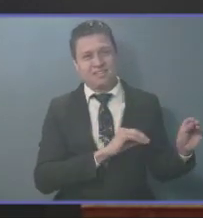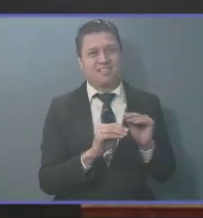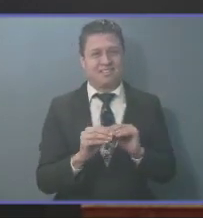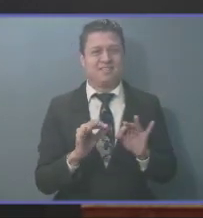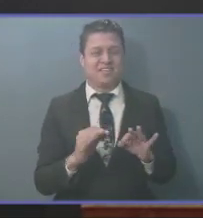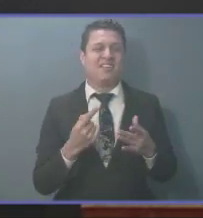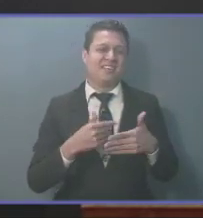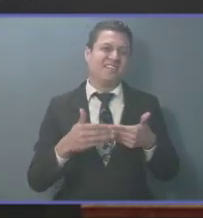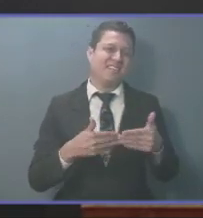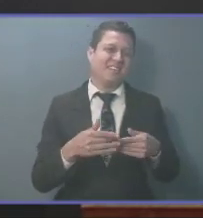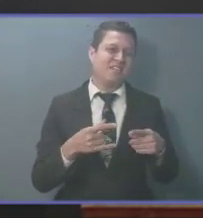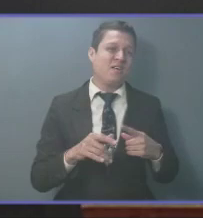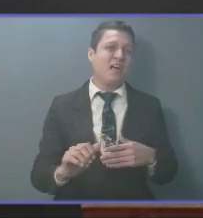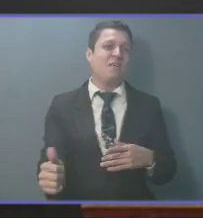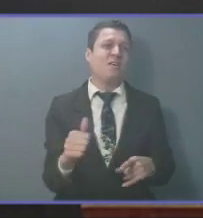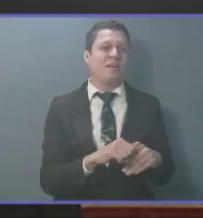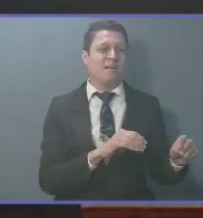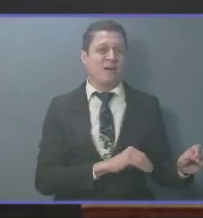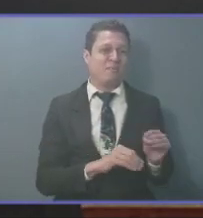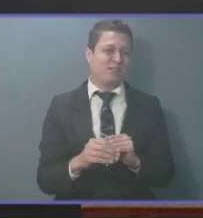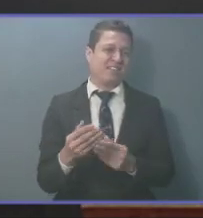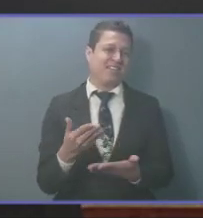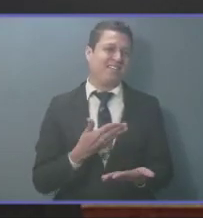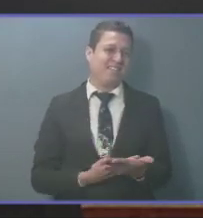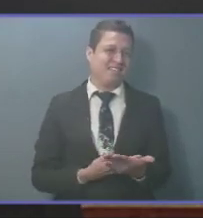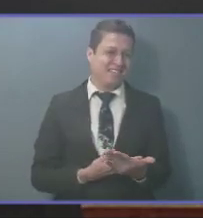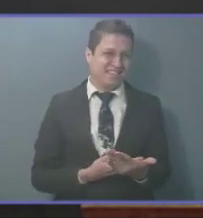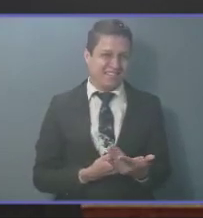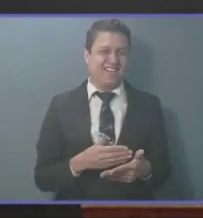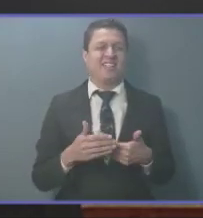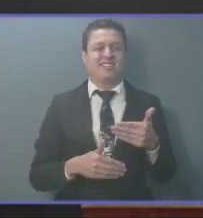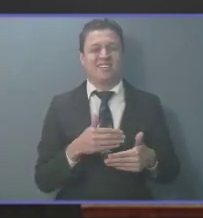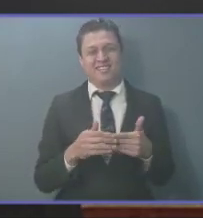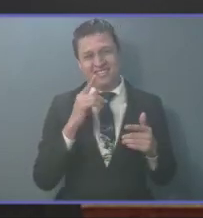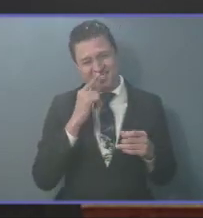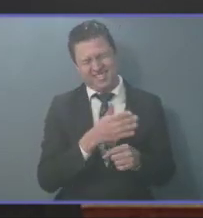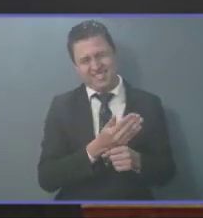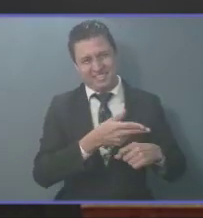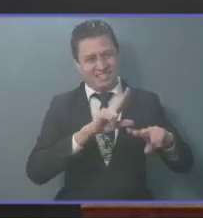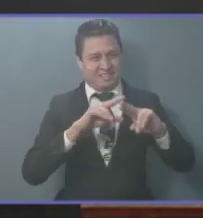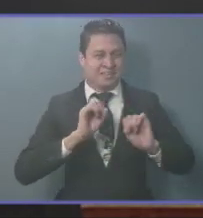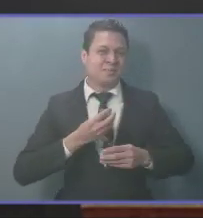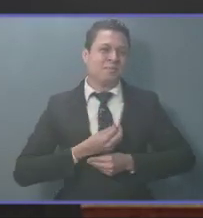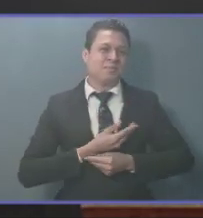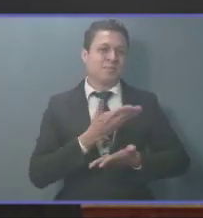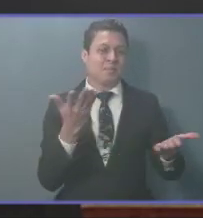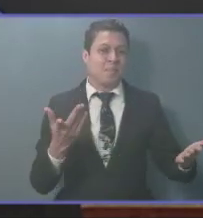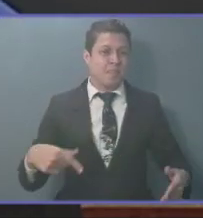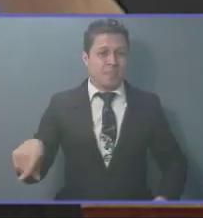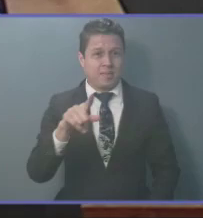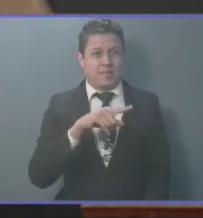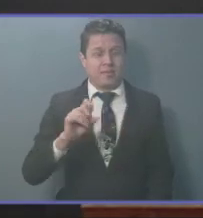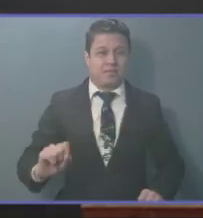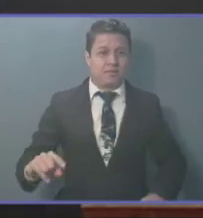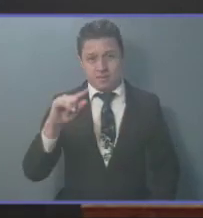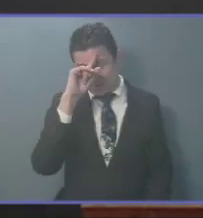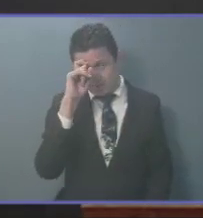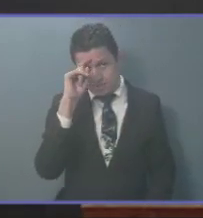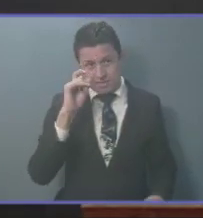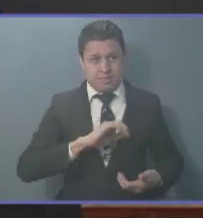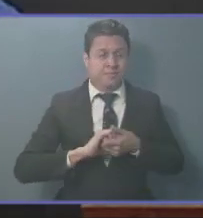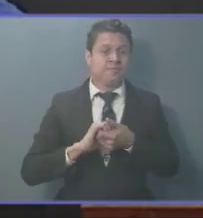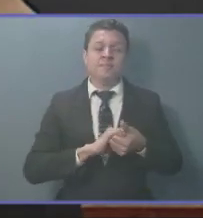personal con el bien común. Arena le extiende su mano para que trabajemos